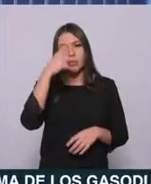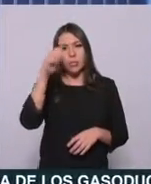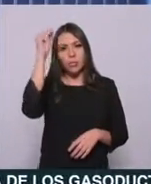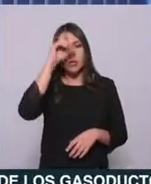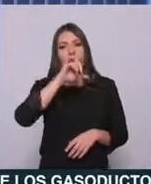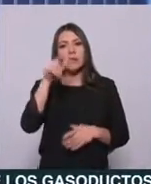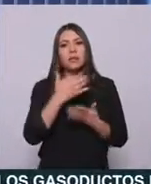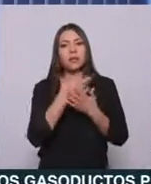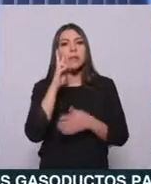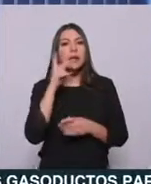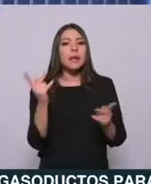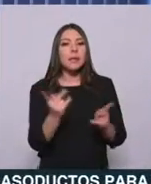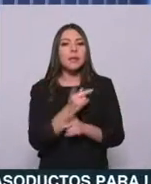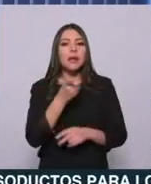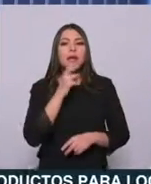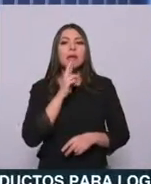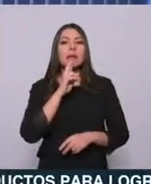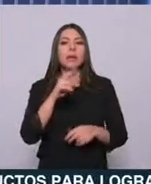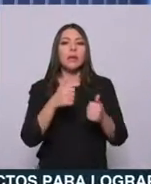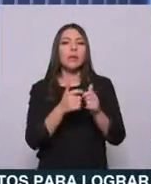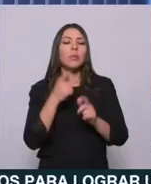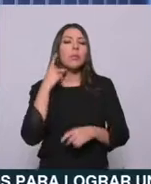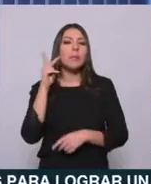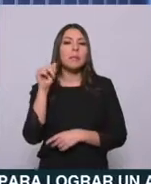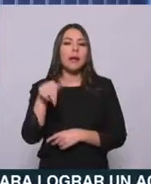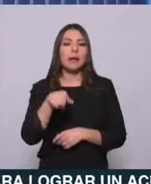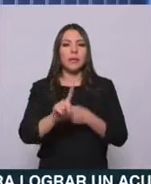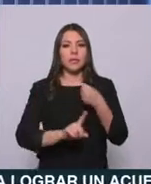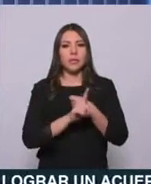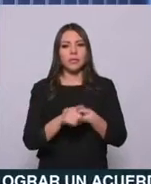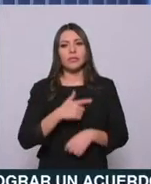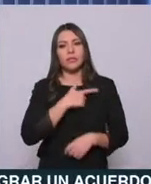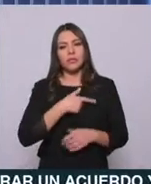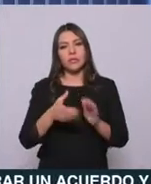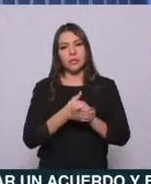la bancada del PAN en torno a este problema. Con mucho gusto, un saludo para todos. Gracias.